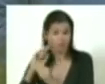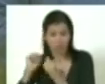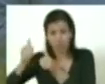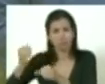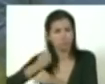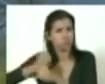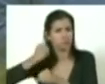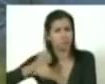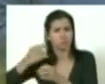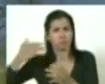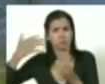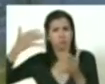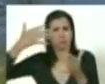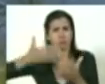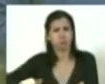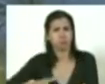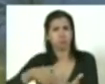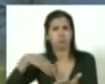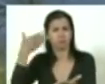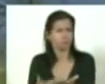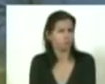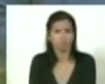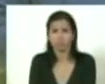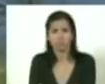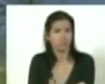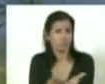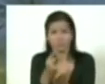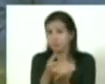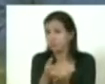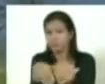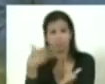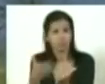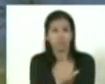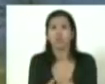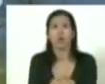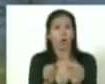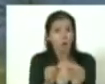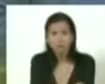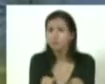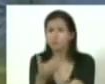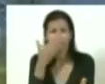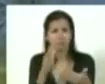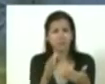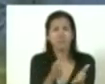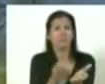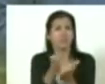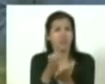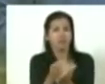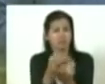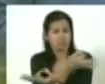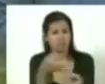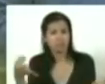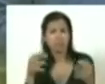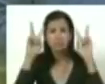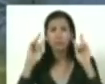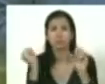linda puerta de Zamora, que de siempre ha estado abierta a la vida. Seguir siendo cada vez más eficiente.